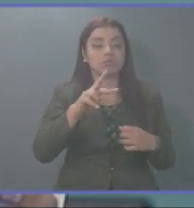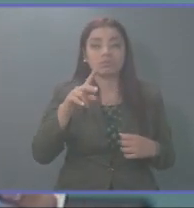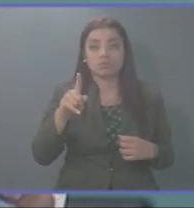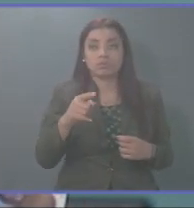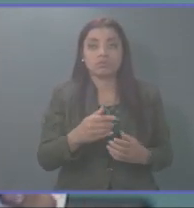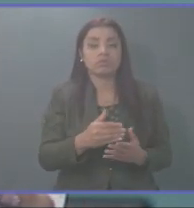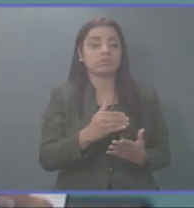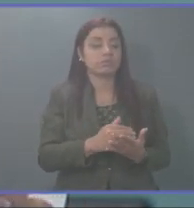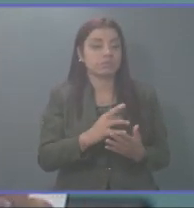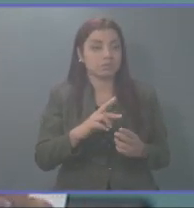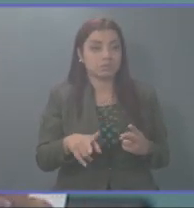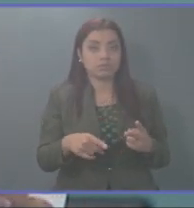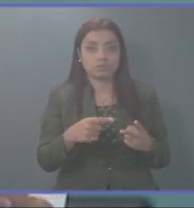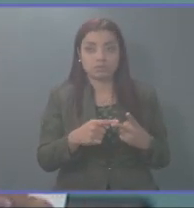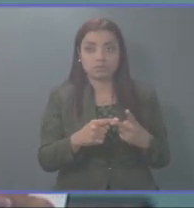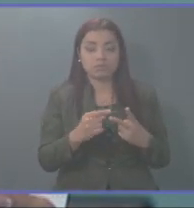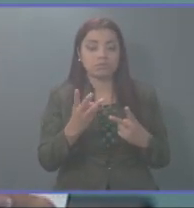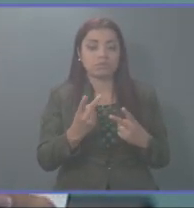2021.